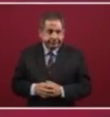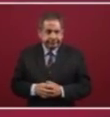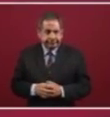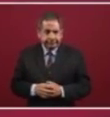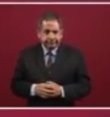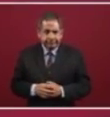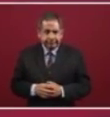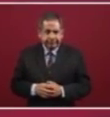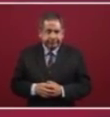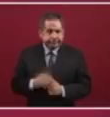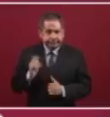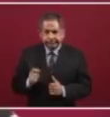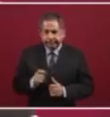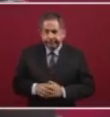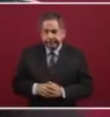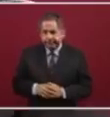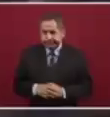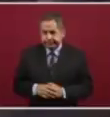lo que